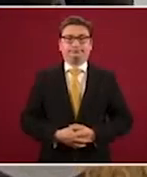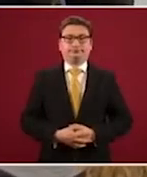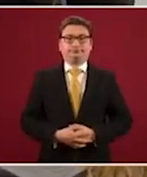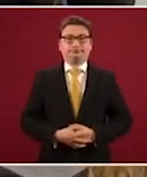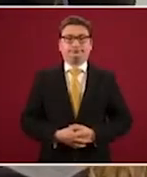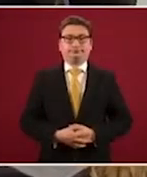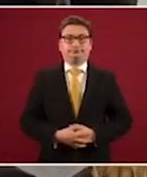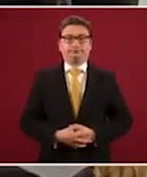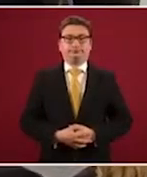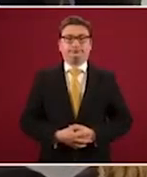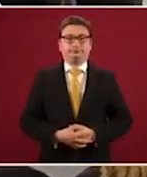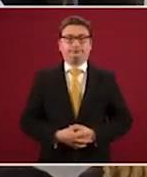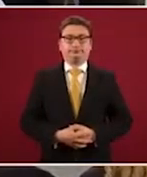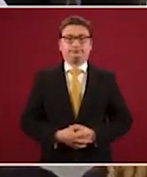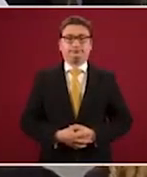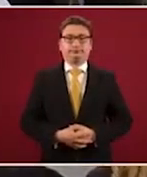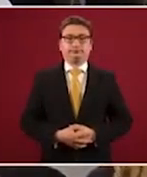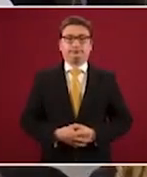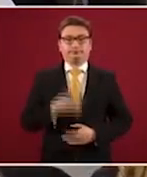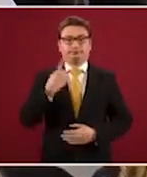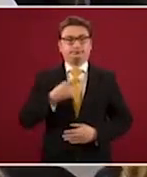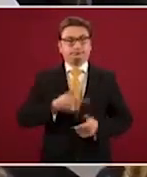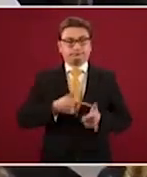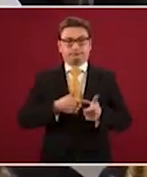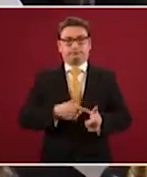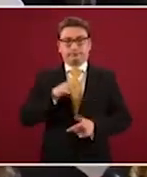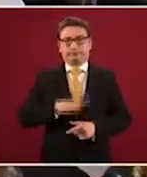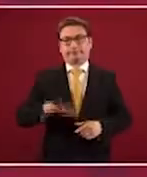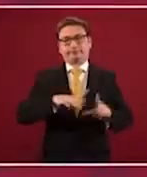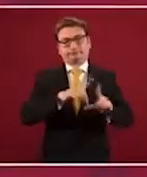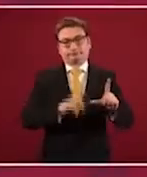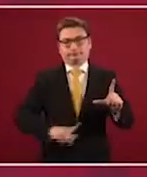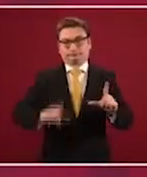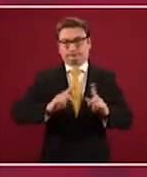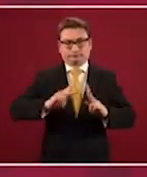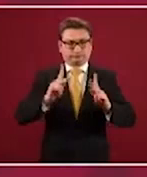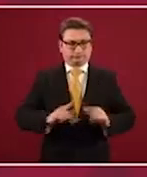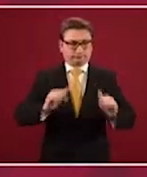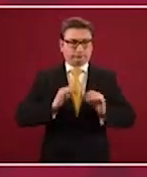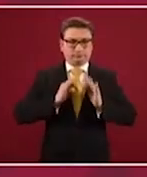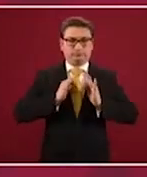a seguir garantizando la paz y la tranquilidad